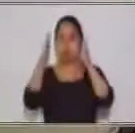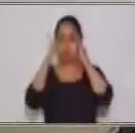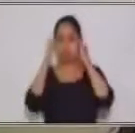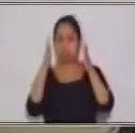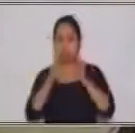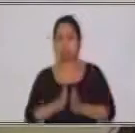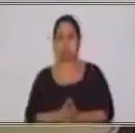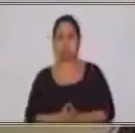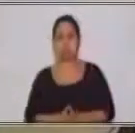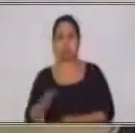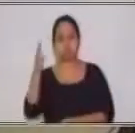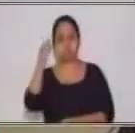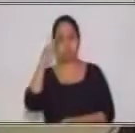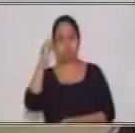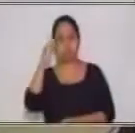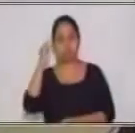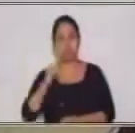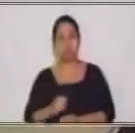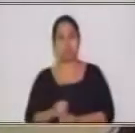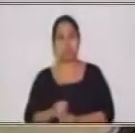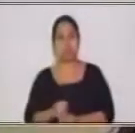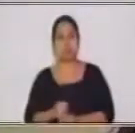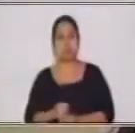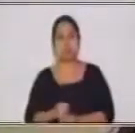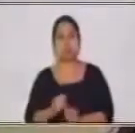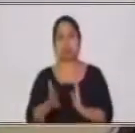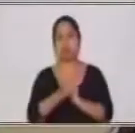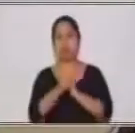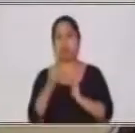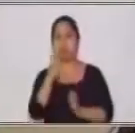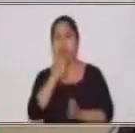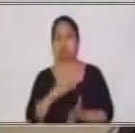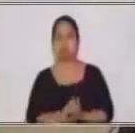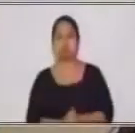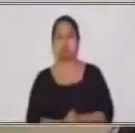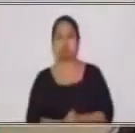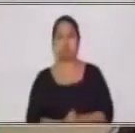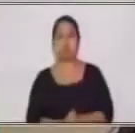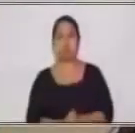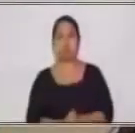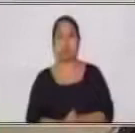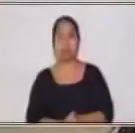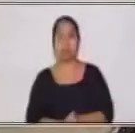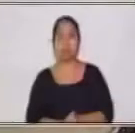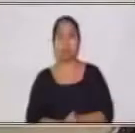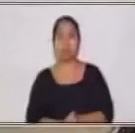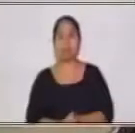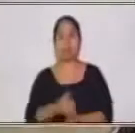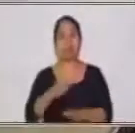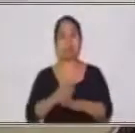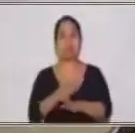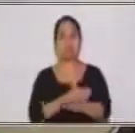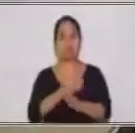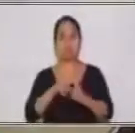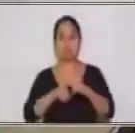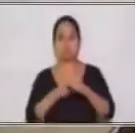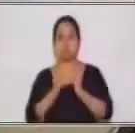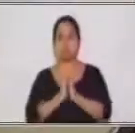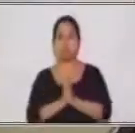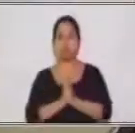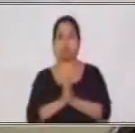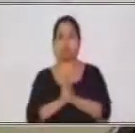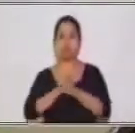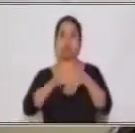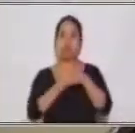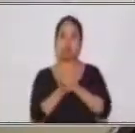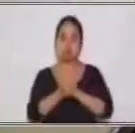atención, la memoria y la habilidad lingüística. Y antes de iniciar, siempre les recomiendo lavarse constantemente